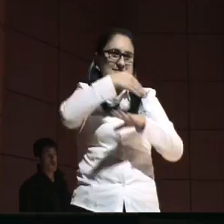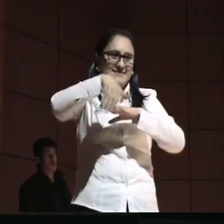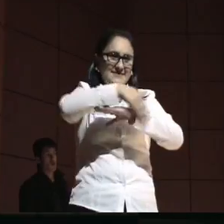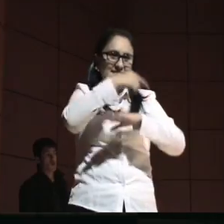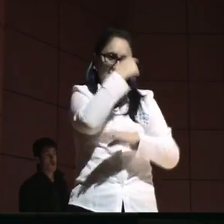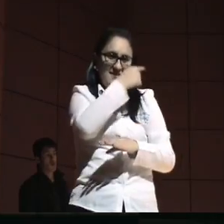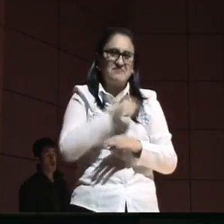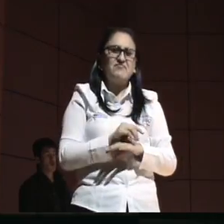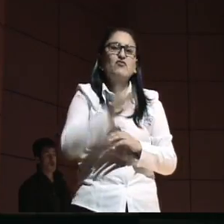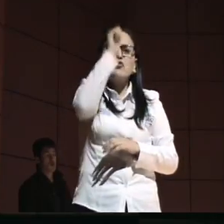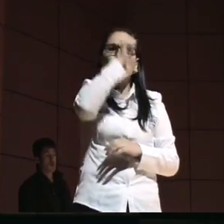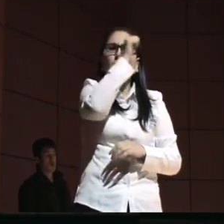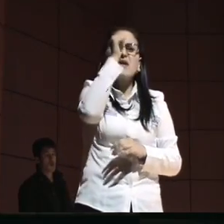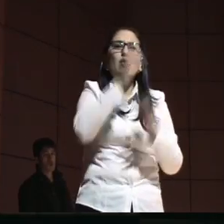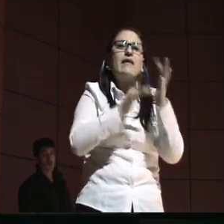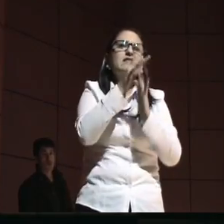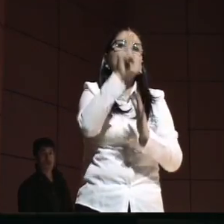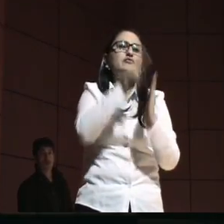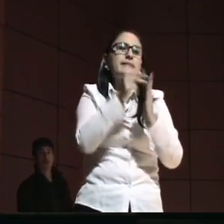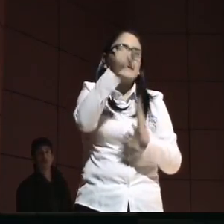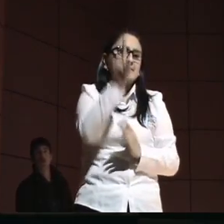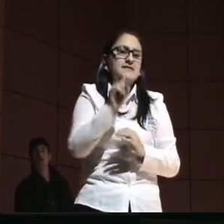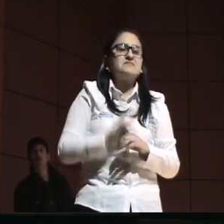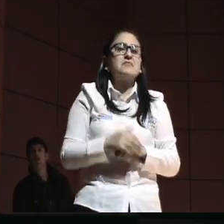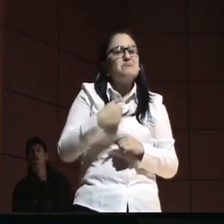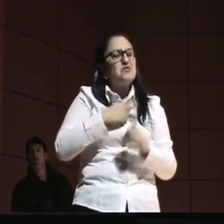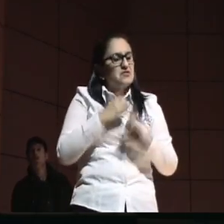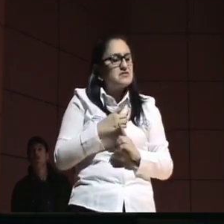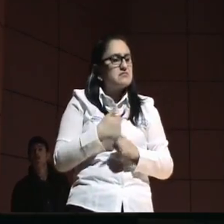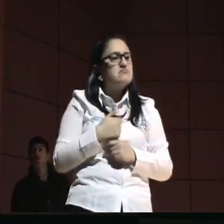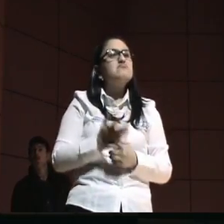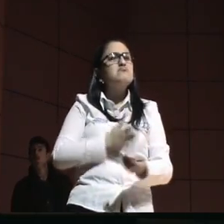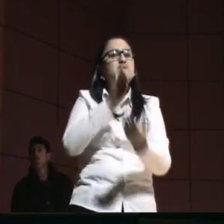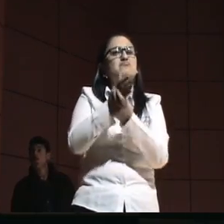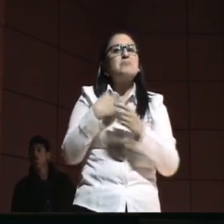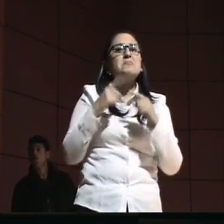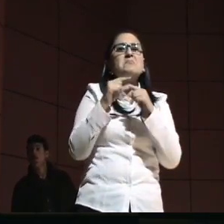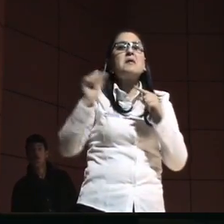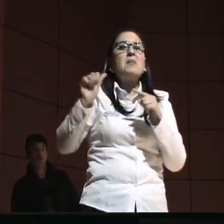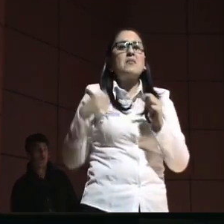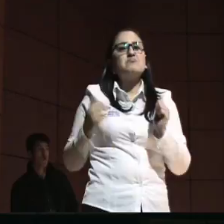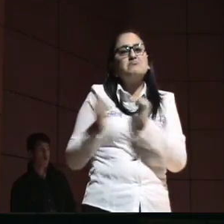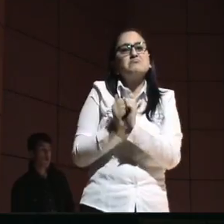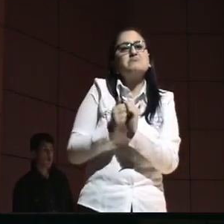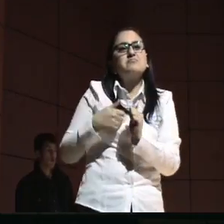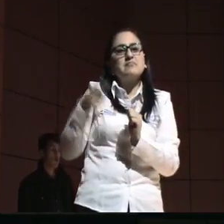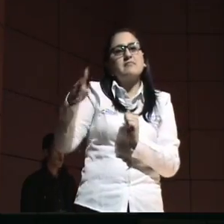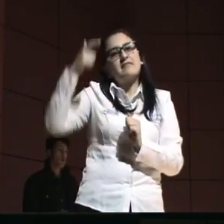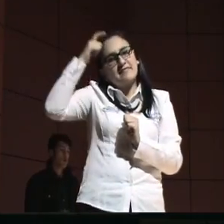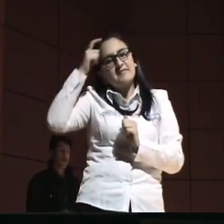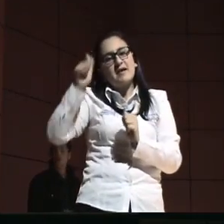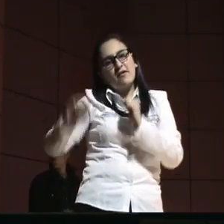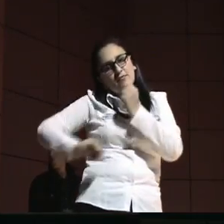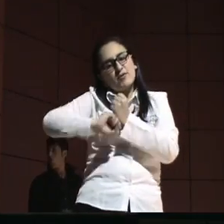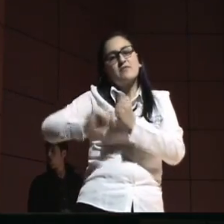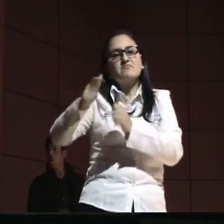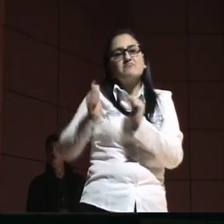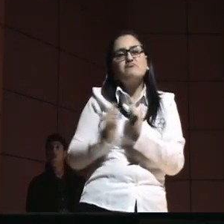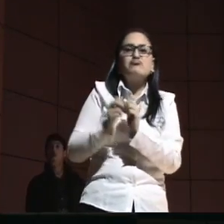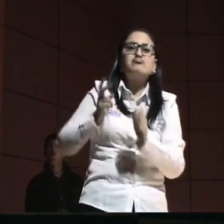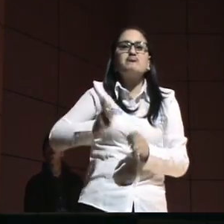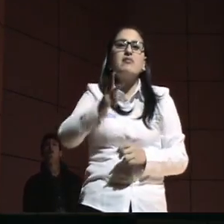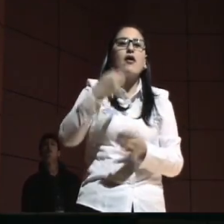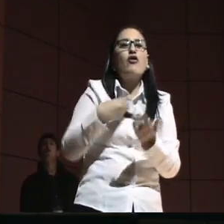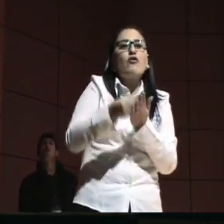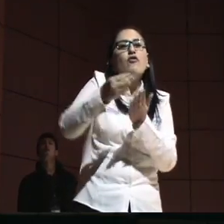Hechos: un domingo de abril de 2016, tomé la decisión de dirigirme con mi prima, con apoyo de mi enfermero, a disfrutar un día de